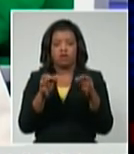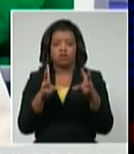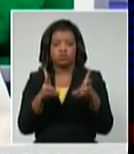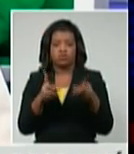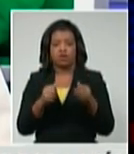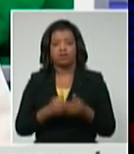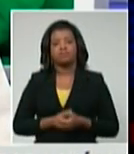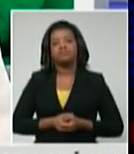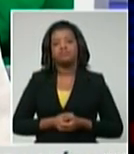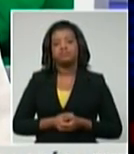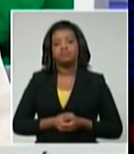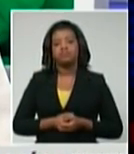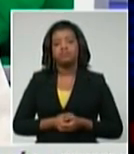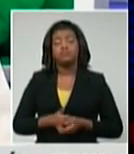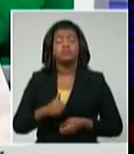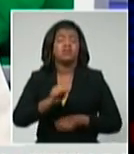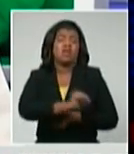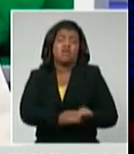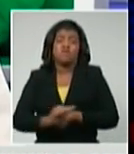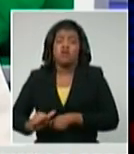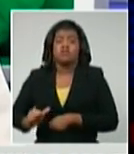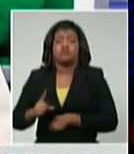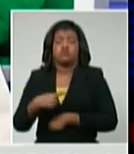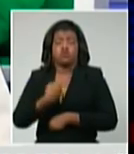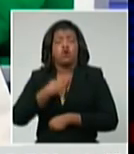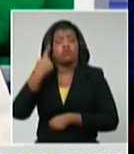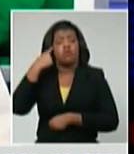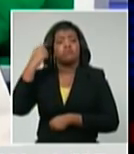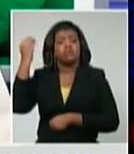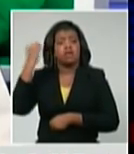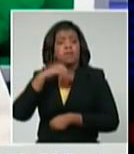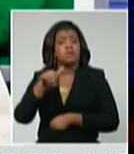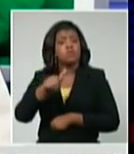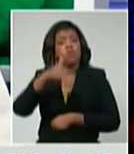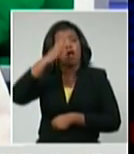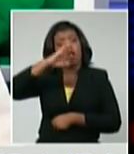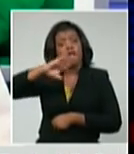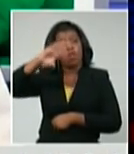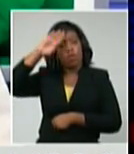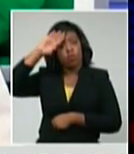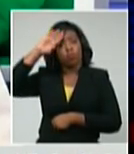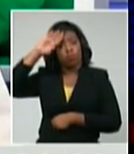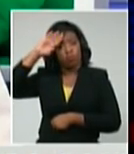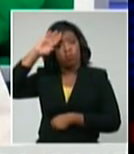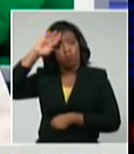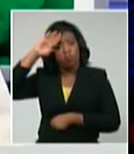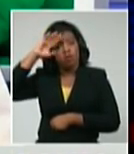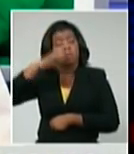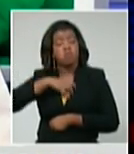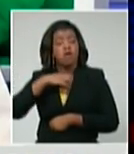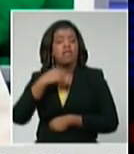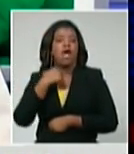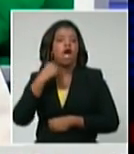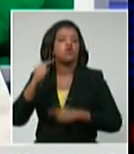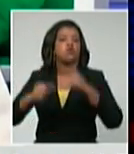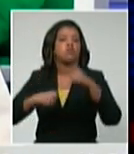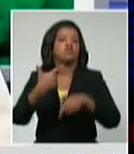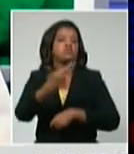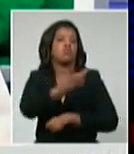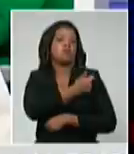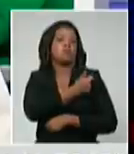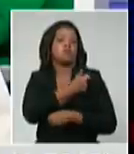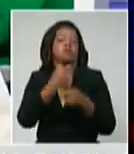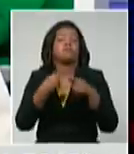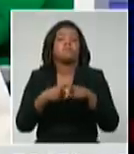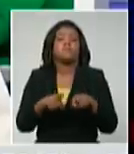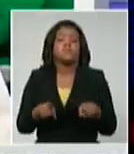todos los esfuerzos, y no tenemos duda que incluyendo a Cuba la tengamos el año próximo, pero de todas formas